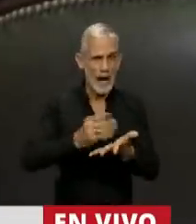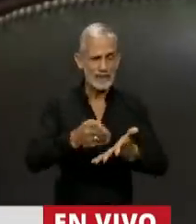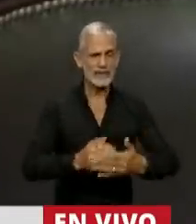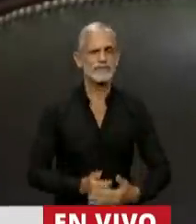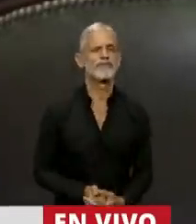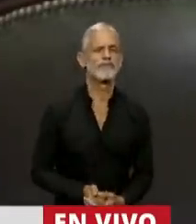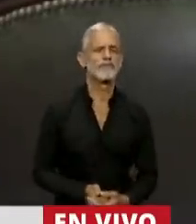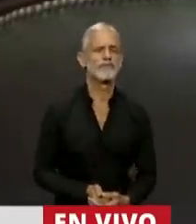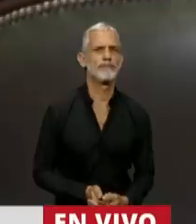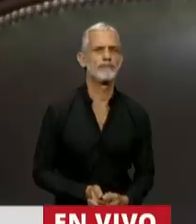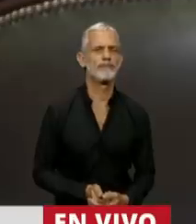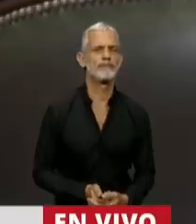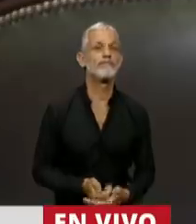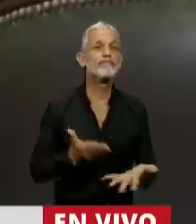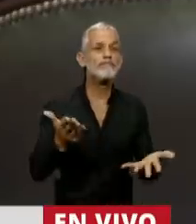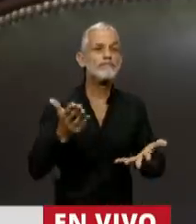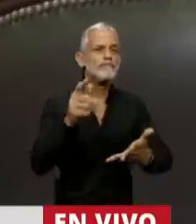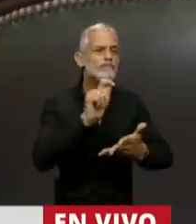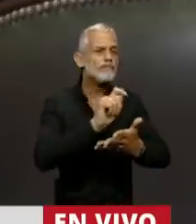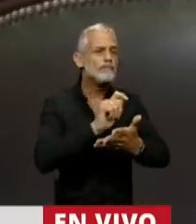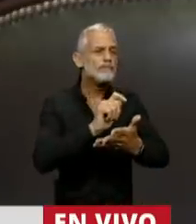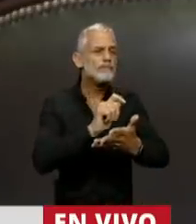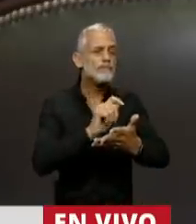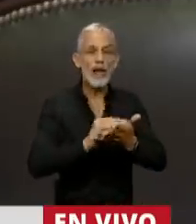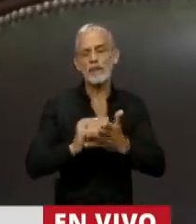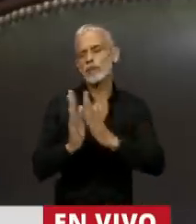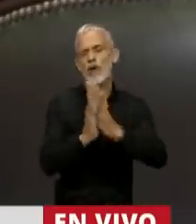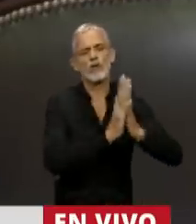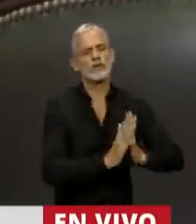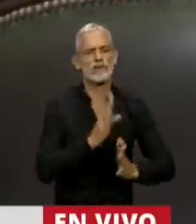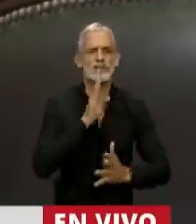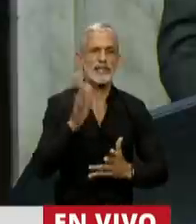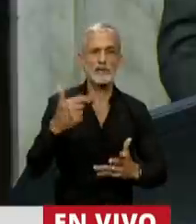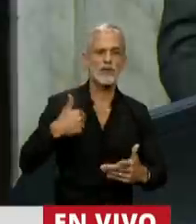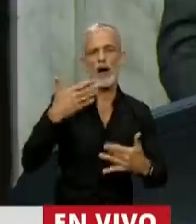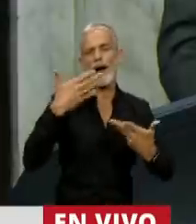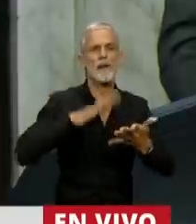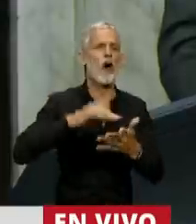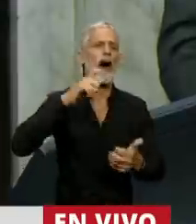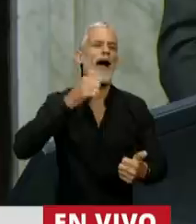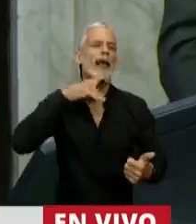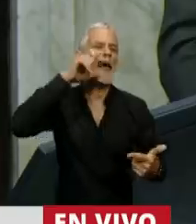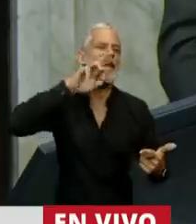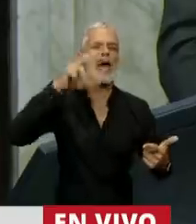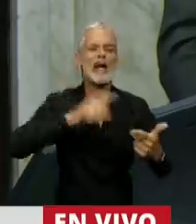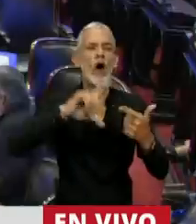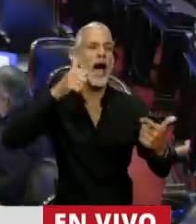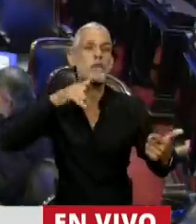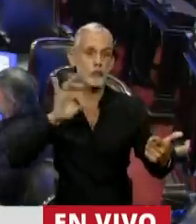Y más aún. En vez... Diputado, silencio. Yo no vine a hablar de Calcaterra y Niki Caputo silencio. Acá,